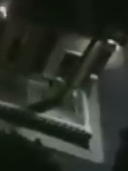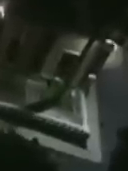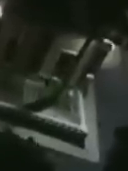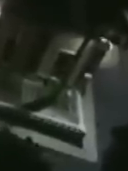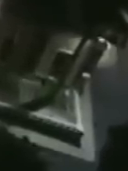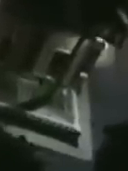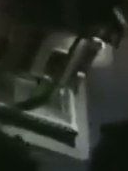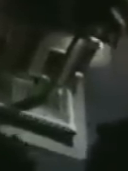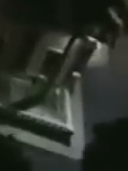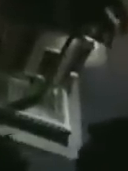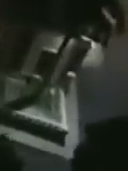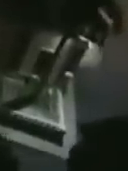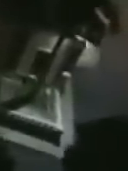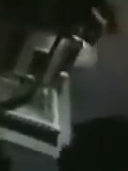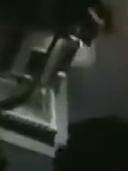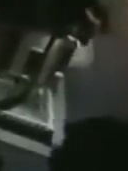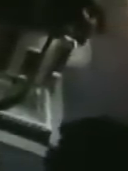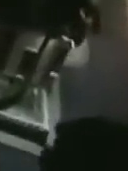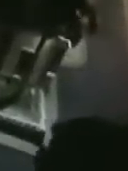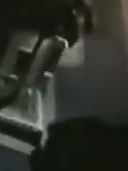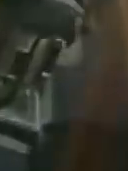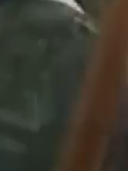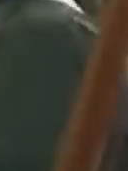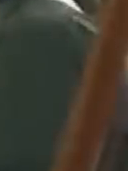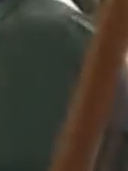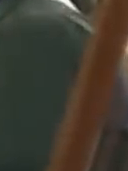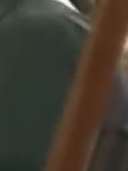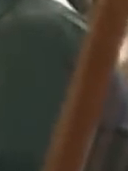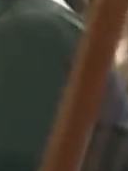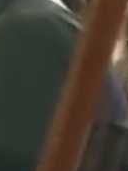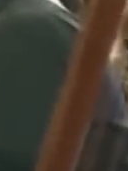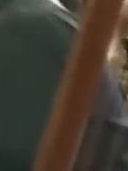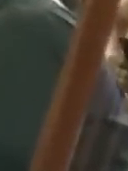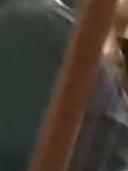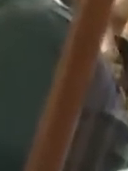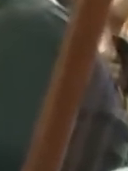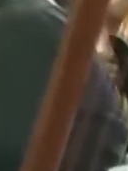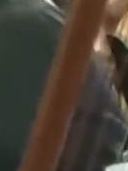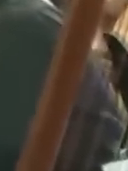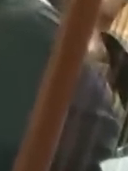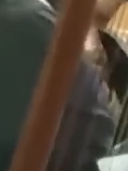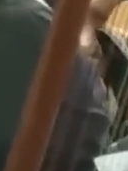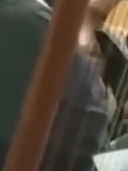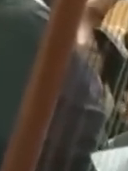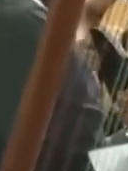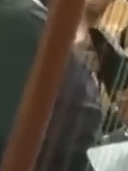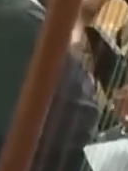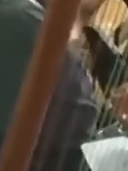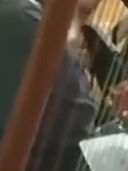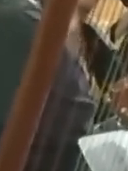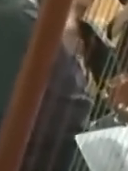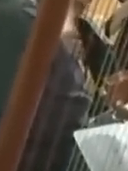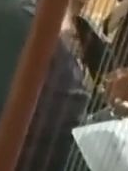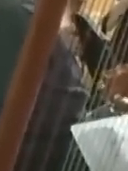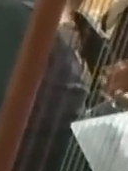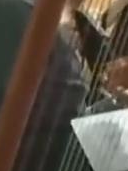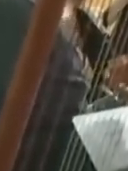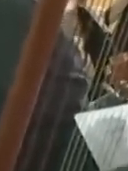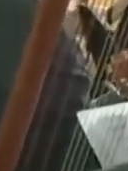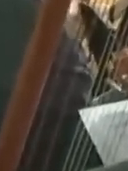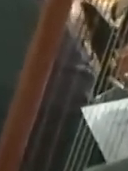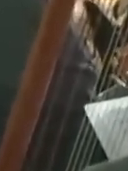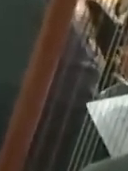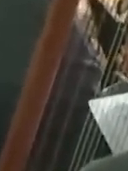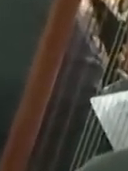en América del Sur y en la nueva geopolítica mundial es Venezuela, precisamente junto a China, quien ha dado este paso